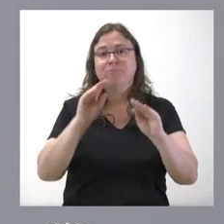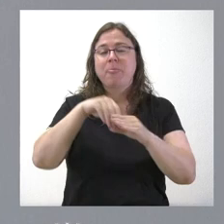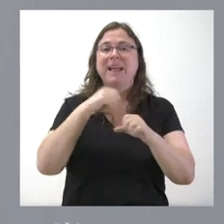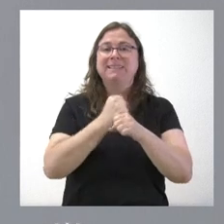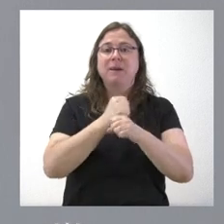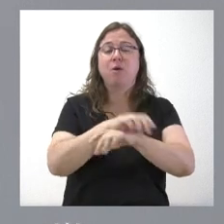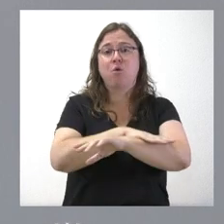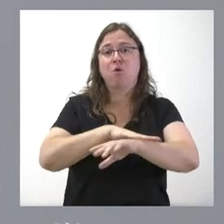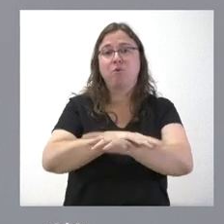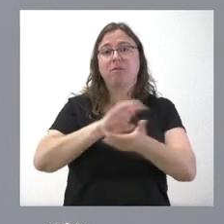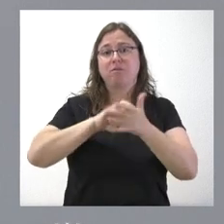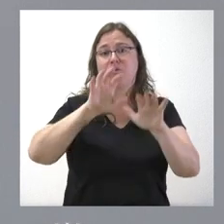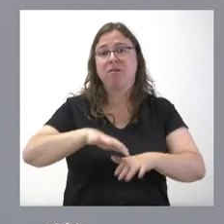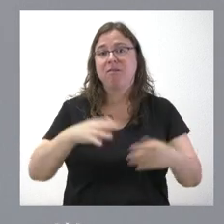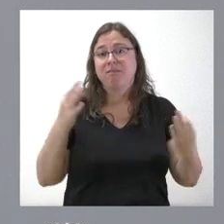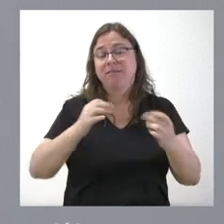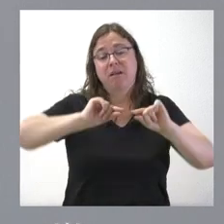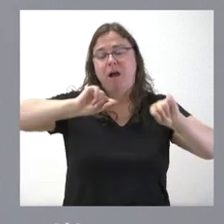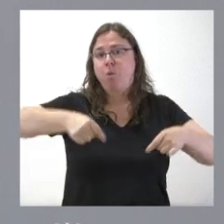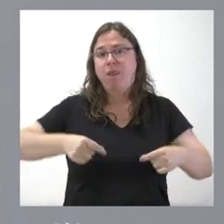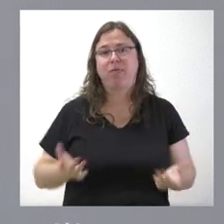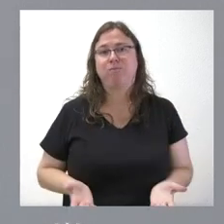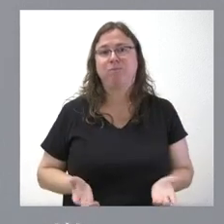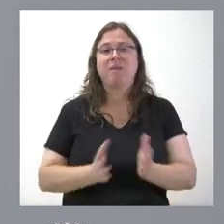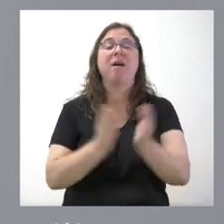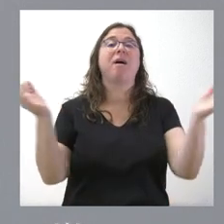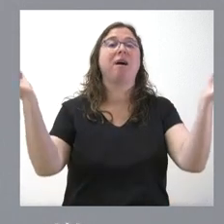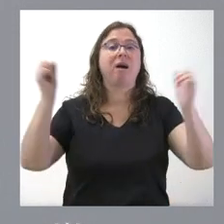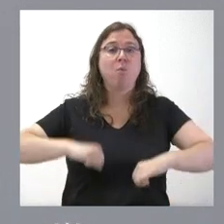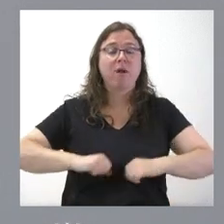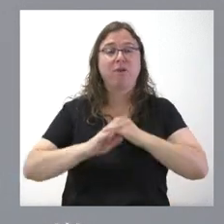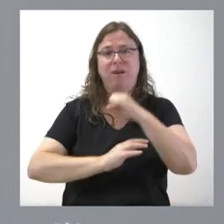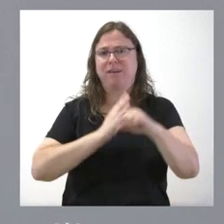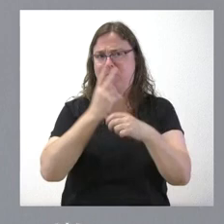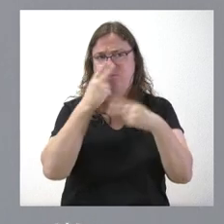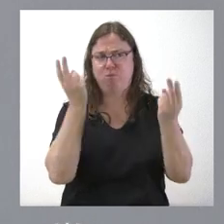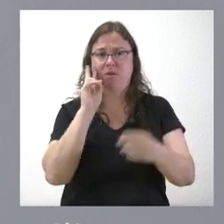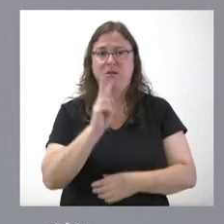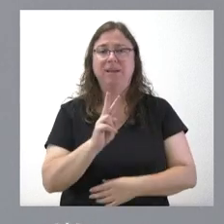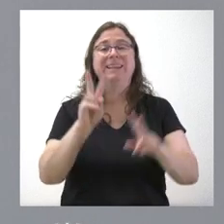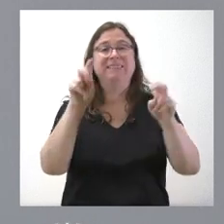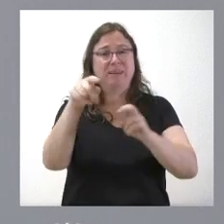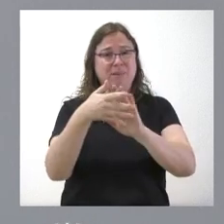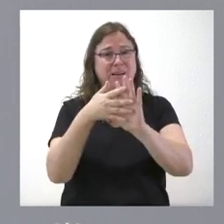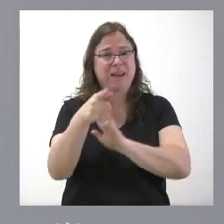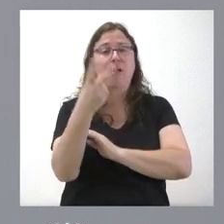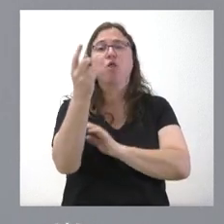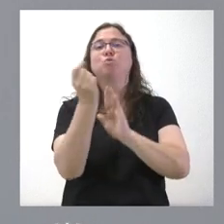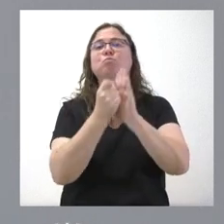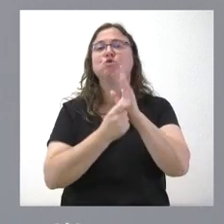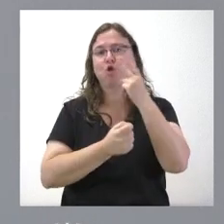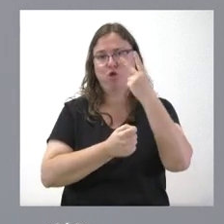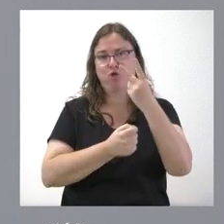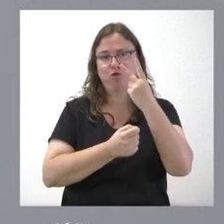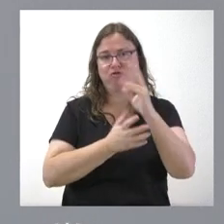gobierno de Castilla y leones Solo que son los acuerdos de legislatura que son públicos yo creo que en el asunto que usted plantea son básicamente dos puntos de todos los que hemos